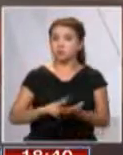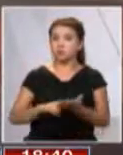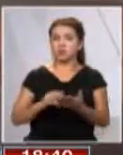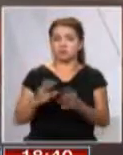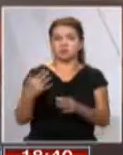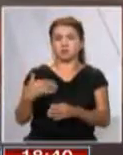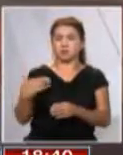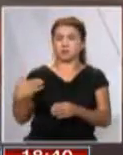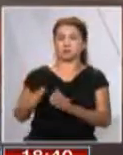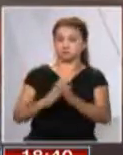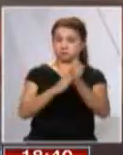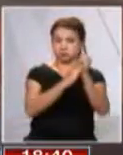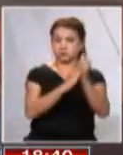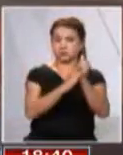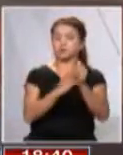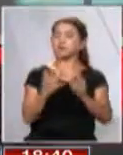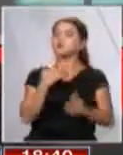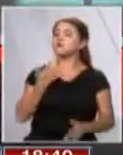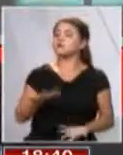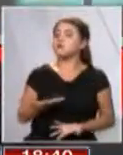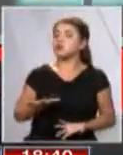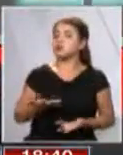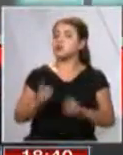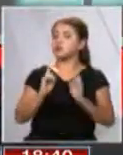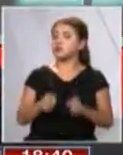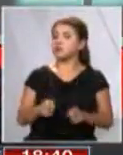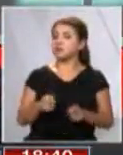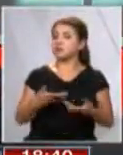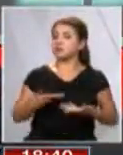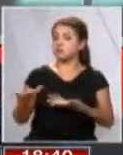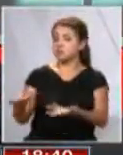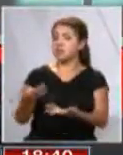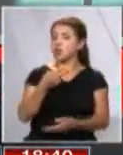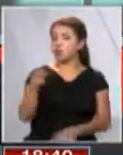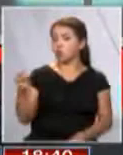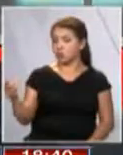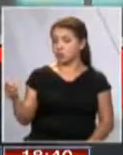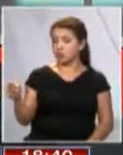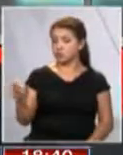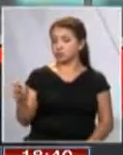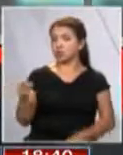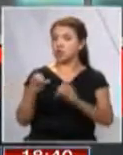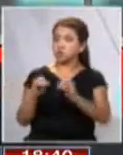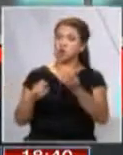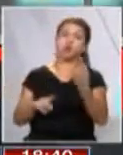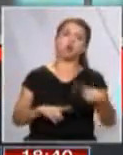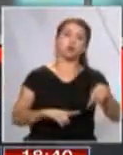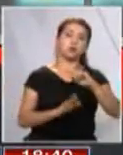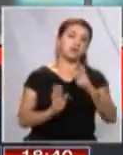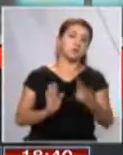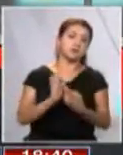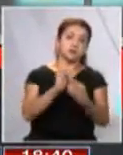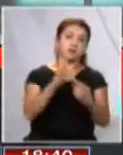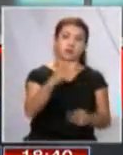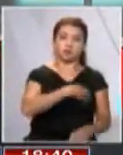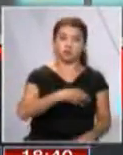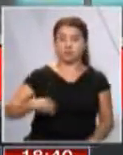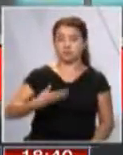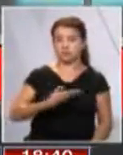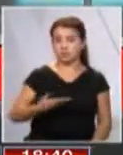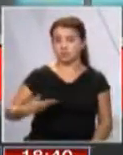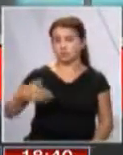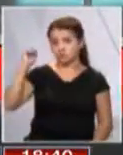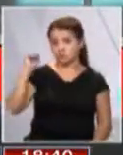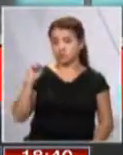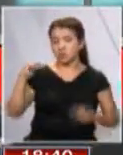trascendente es un asunto importante porque deberían haber sido invitadas ustedes u otras representantes del gobierno de sebastián piñera cuando